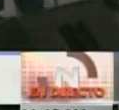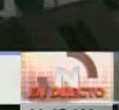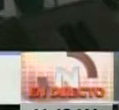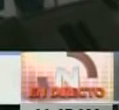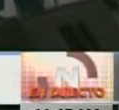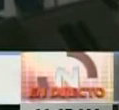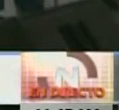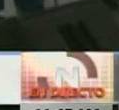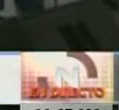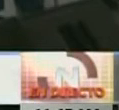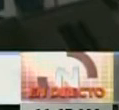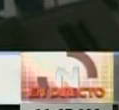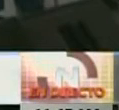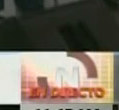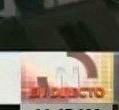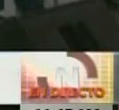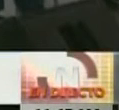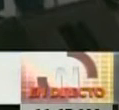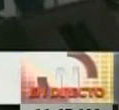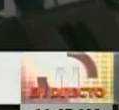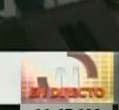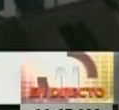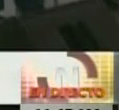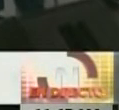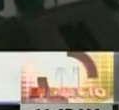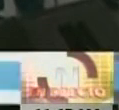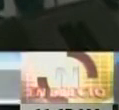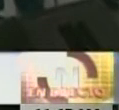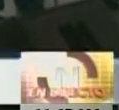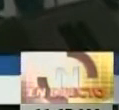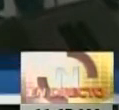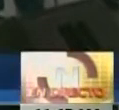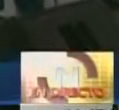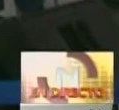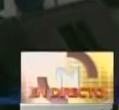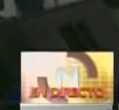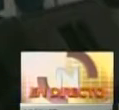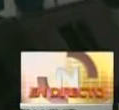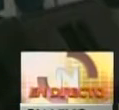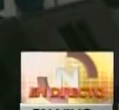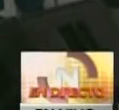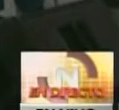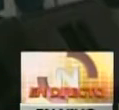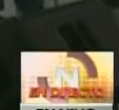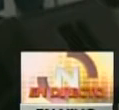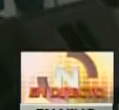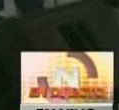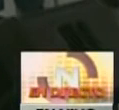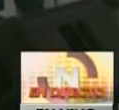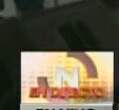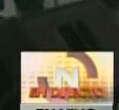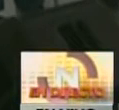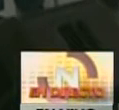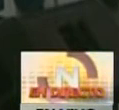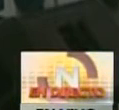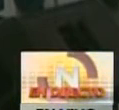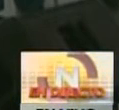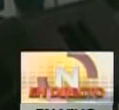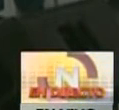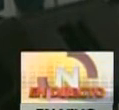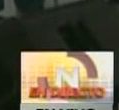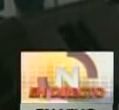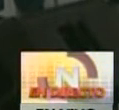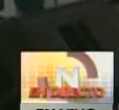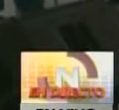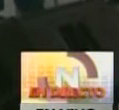a todo el homenaje que se le realiza al comandante Hugo Chávez. Hoy en el cuartel de La Montaña, así como durante todos estos días, se le ha